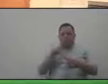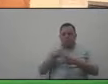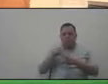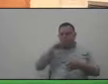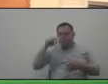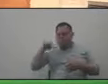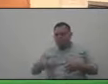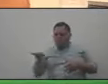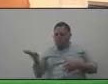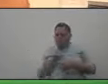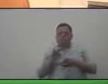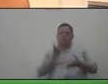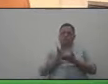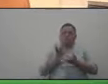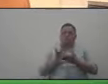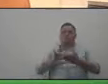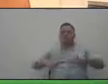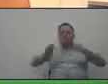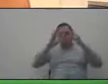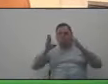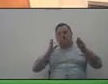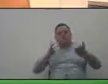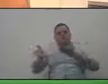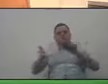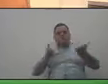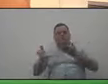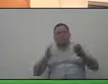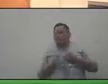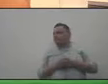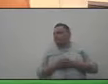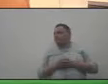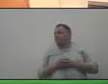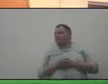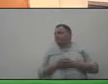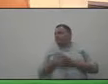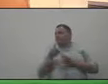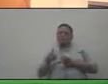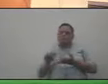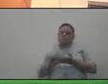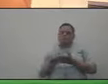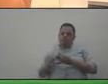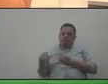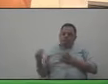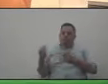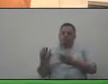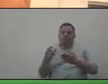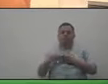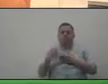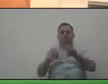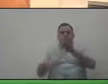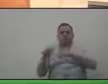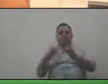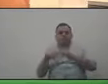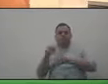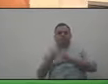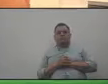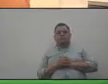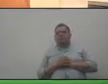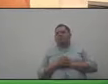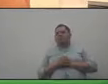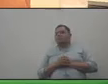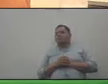y todo un modelo de prestación de servicios que, como lo decía, realmente resuelva los problemas de salud de los casanareños. No